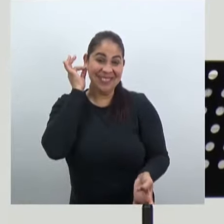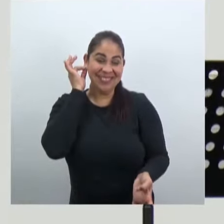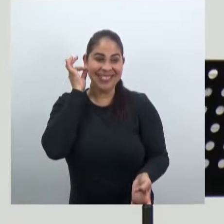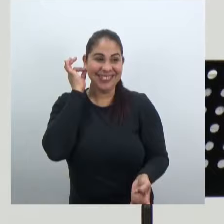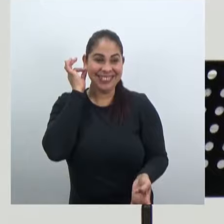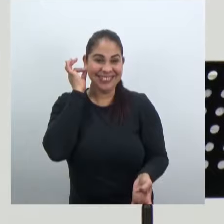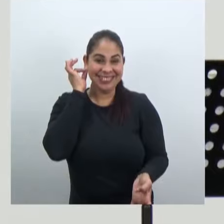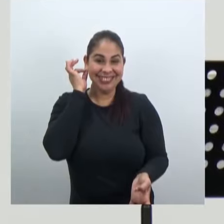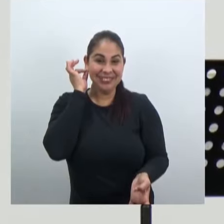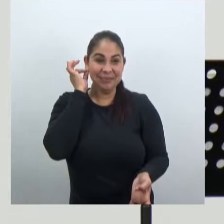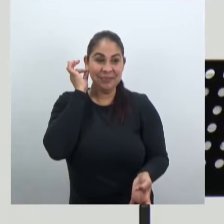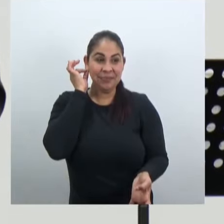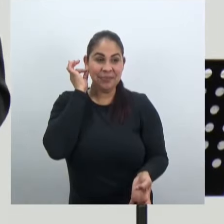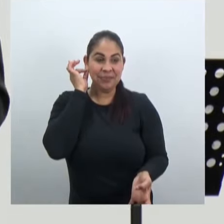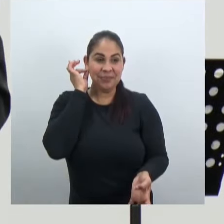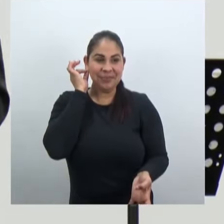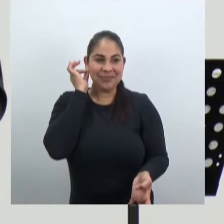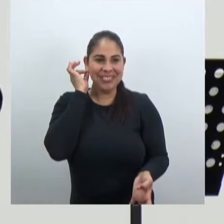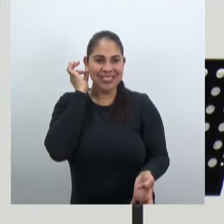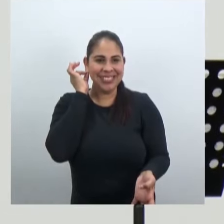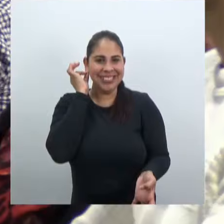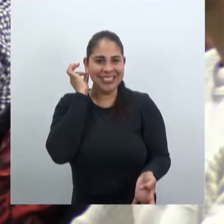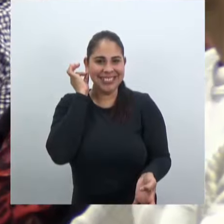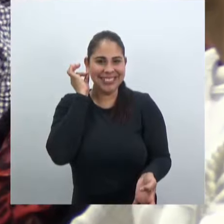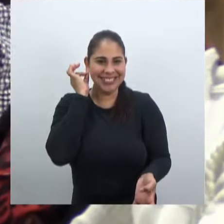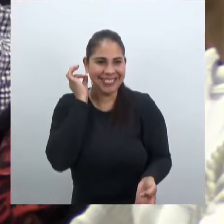A un hermano le da. ¿Eso qué es Parkinson o qué tienes ahí?